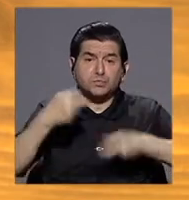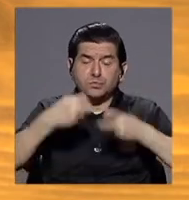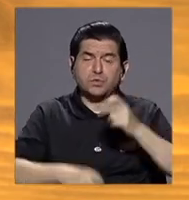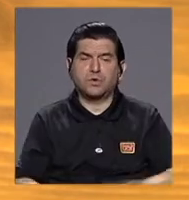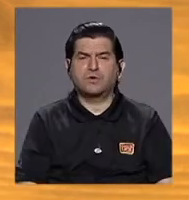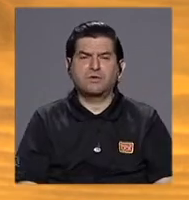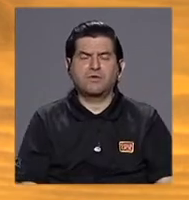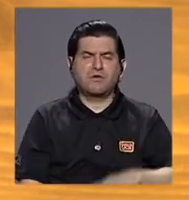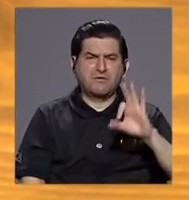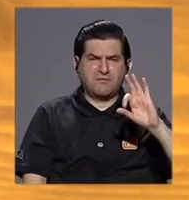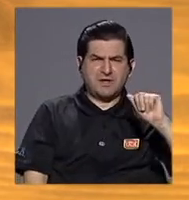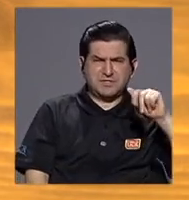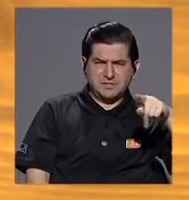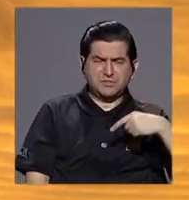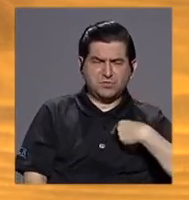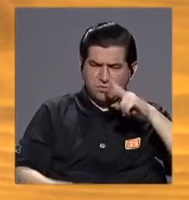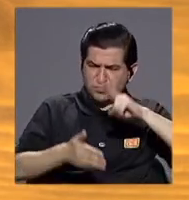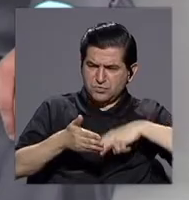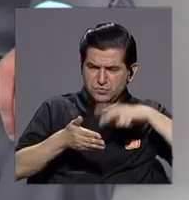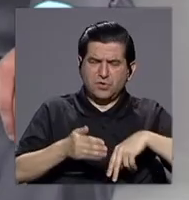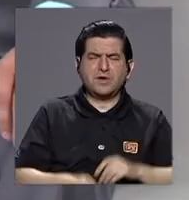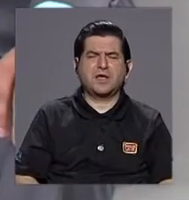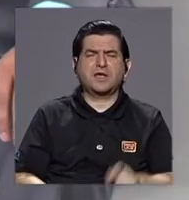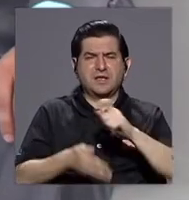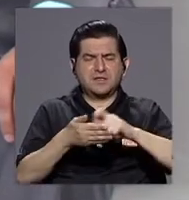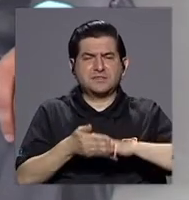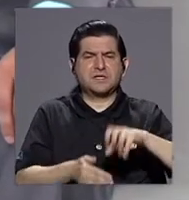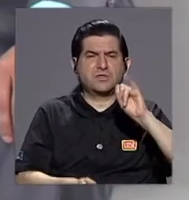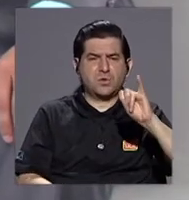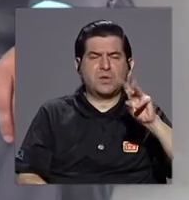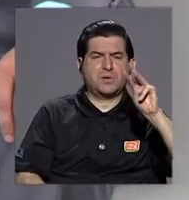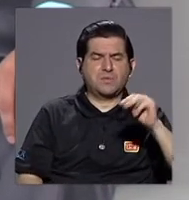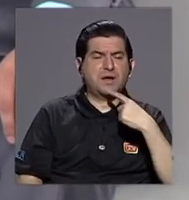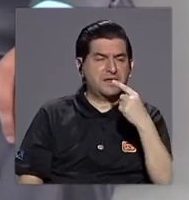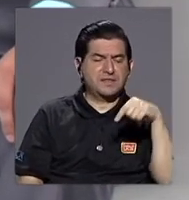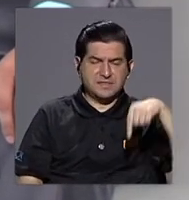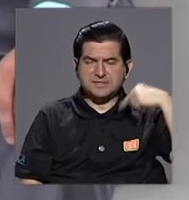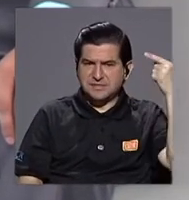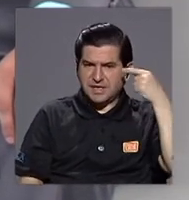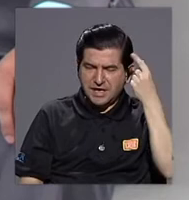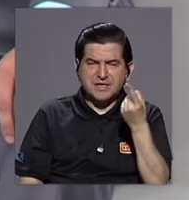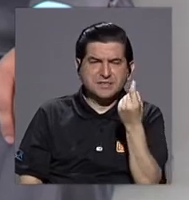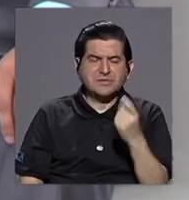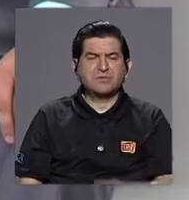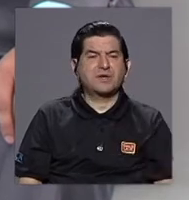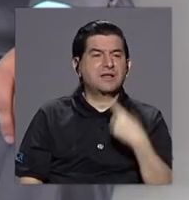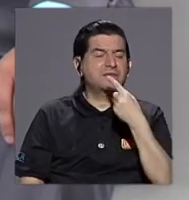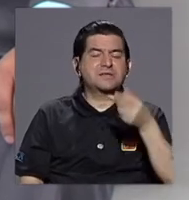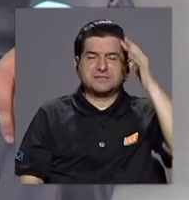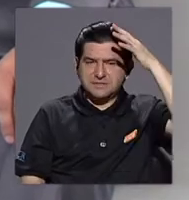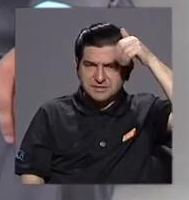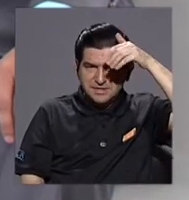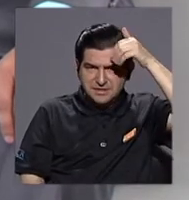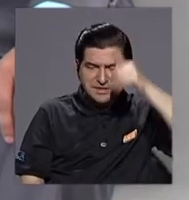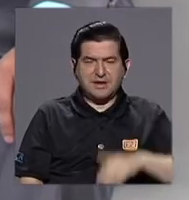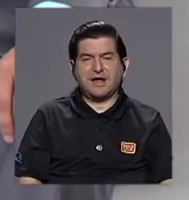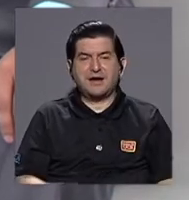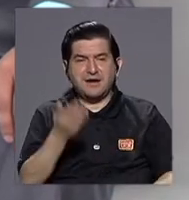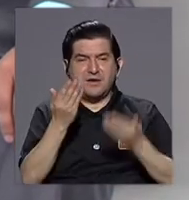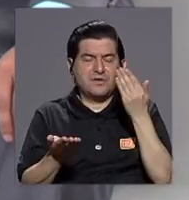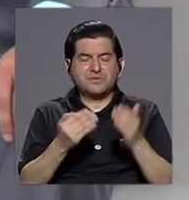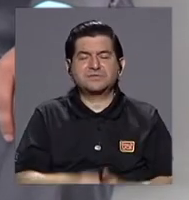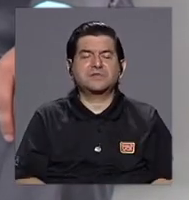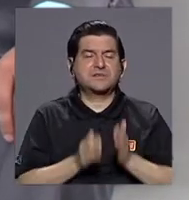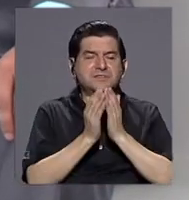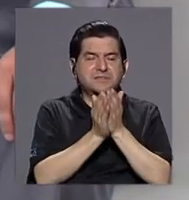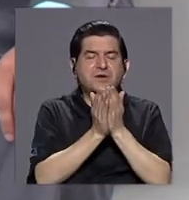Don Francisco, verás que hace poco leí un artículo de Iván Molina y usted dice que a este gobierno le falta. Él decía que Carlos Alvarado posiblemente estaba en un barco